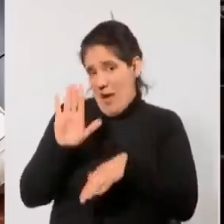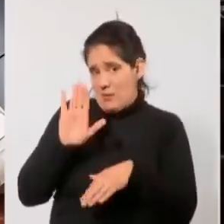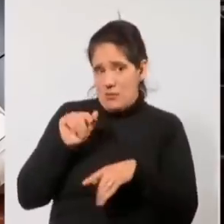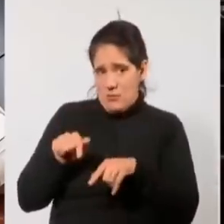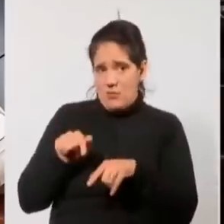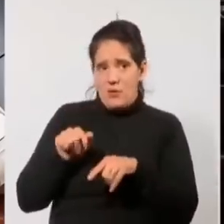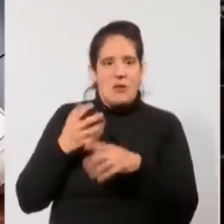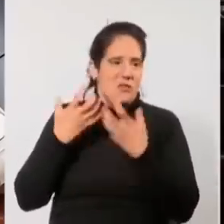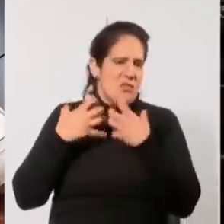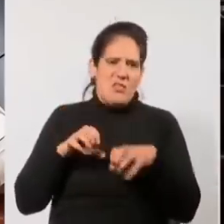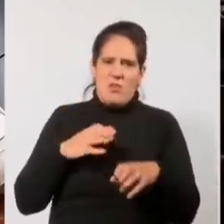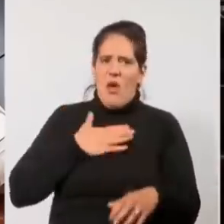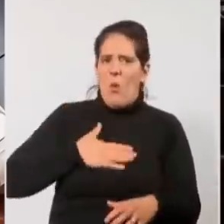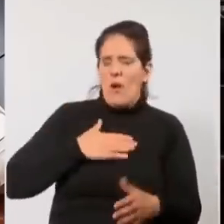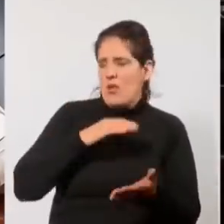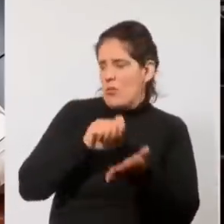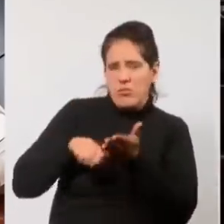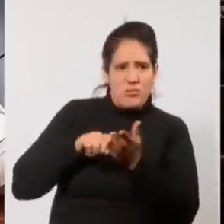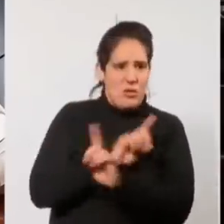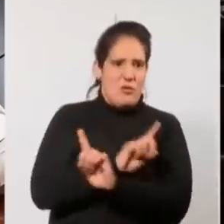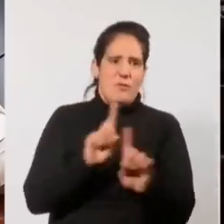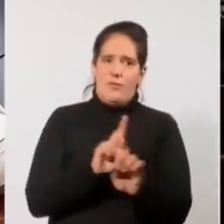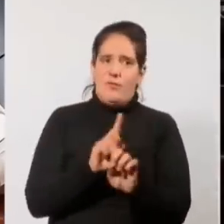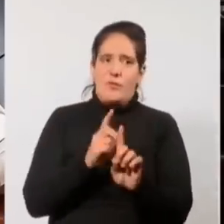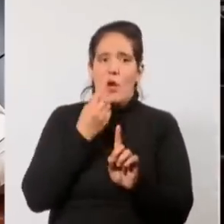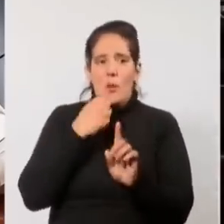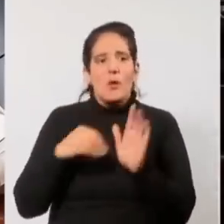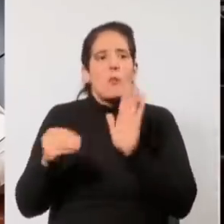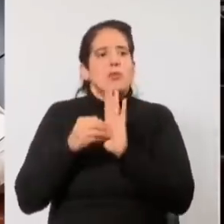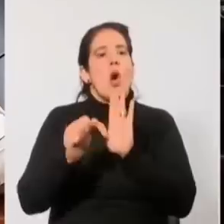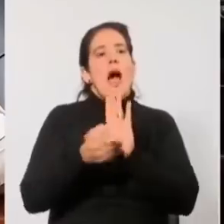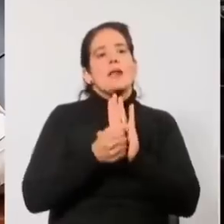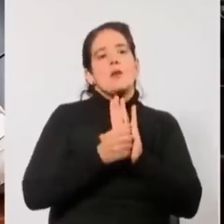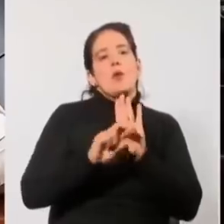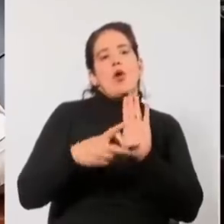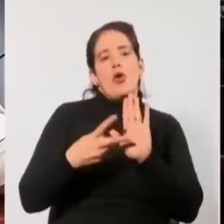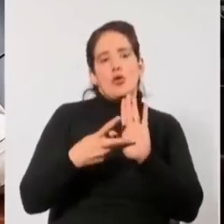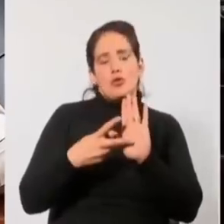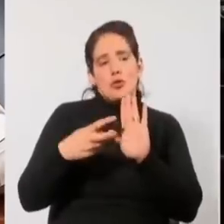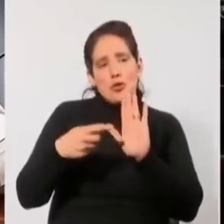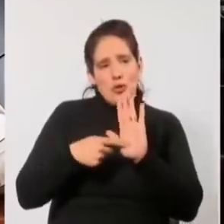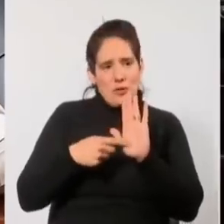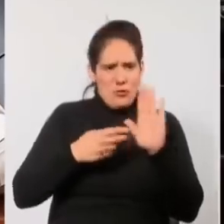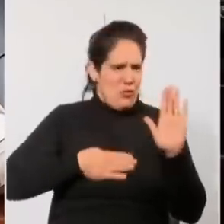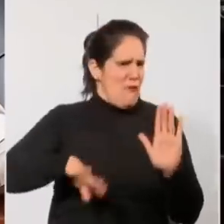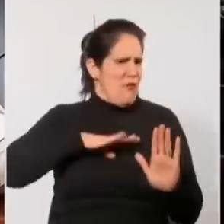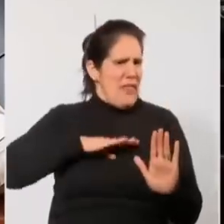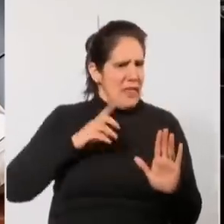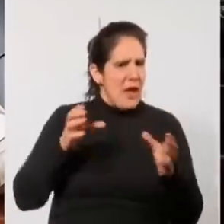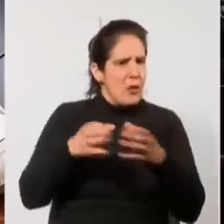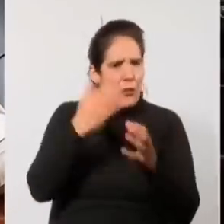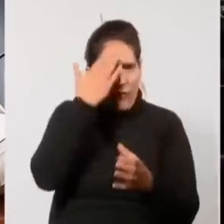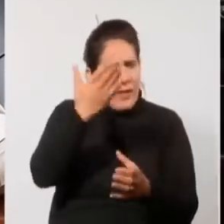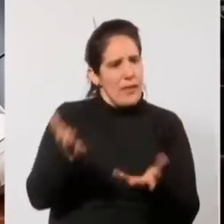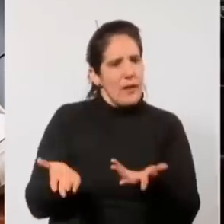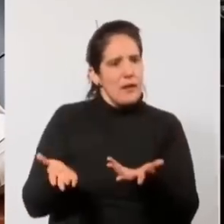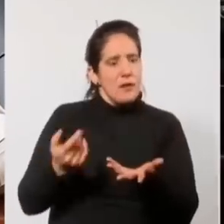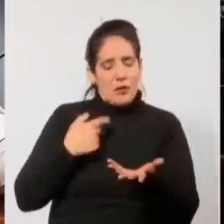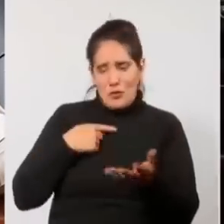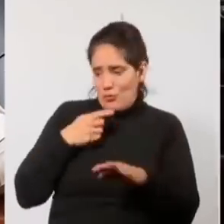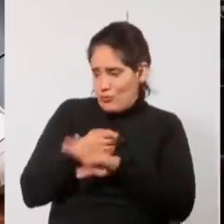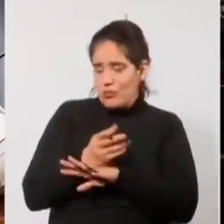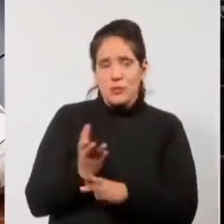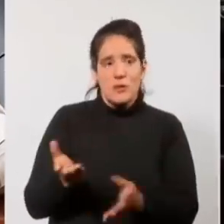fundamentalmente no lo quiso, incorporó un artículo 2 que es una verdadera ofensa y que nosotros rechazamos a nuestra